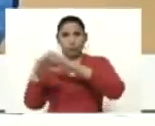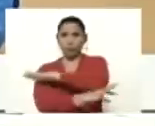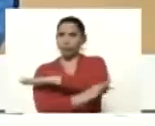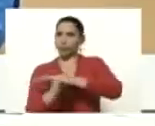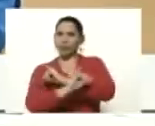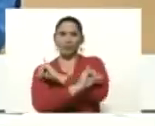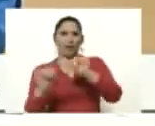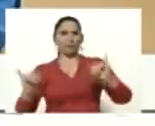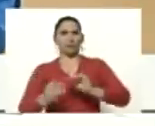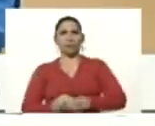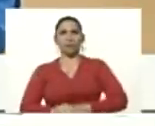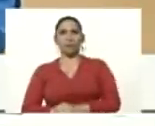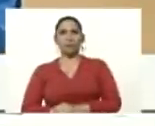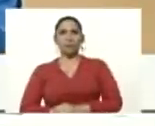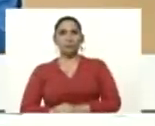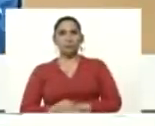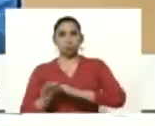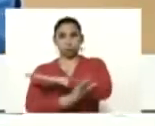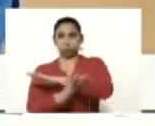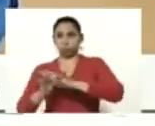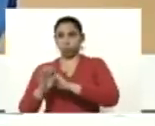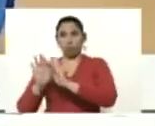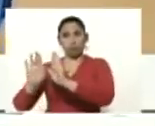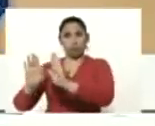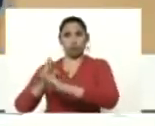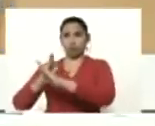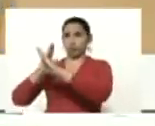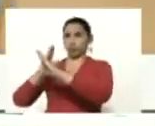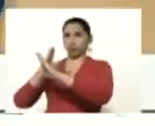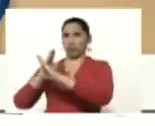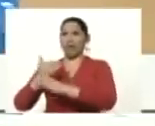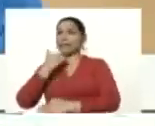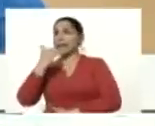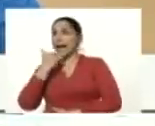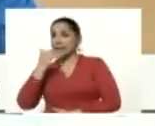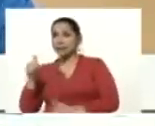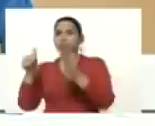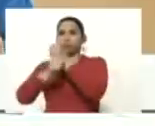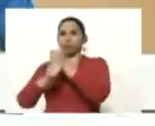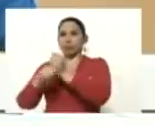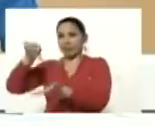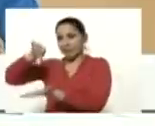raya, allá en la frontera. Casi que lo detectamos en Cúcuta.